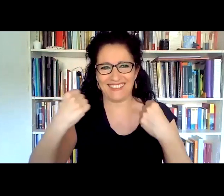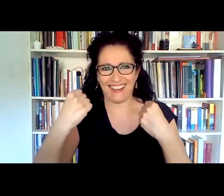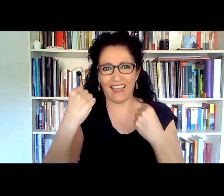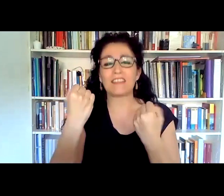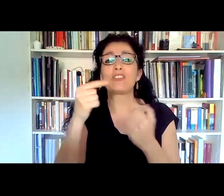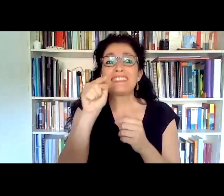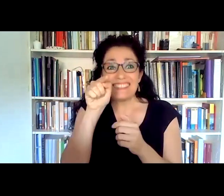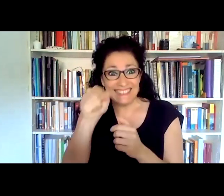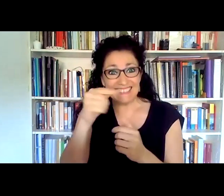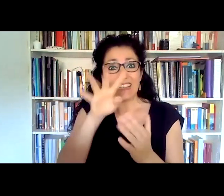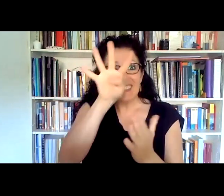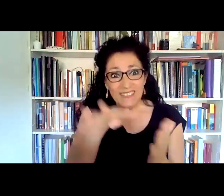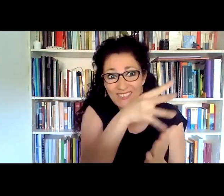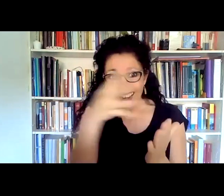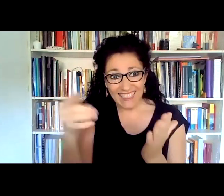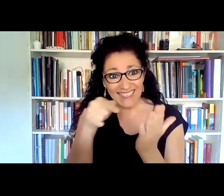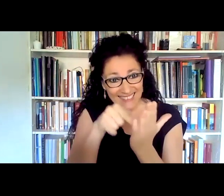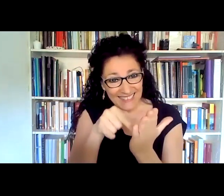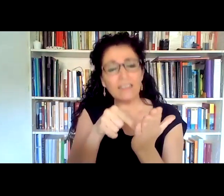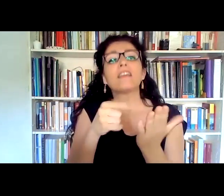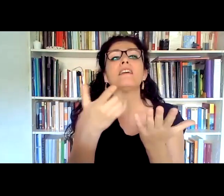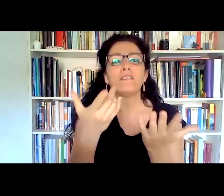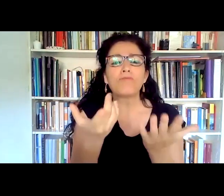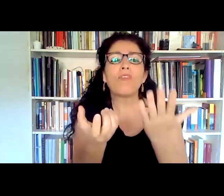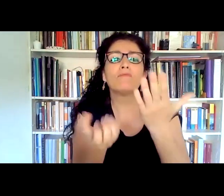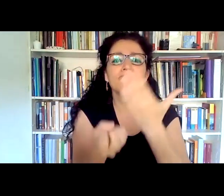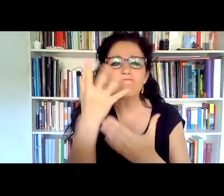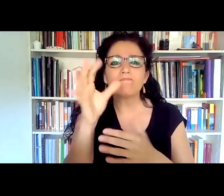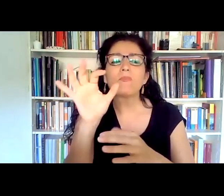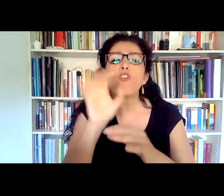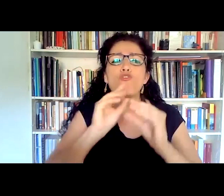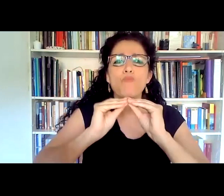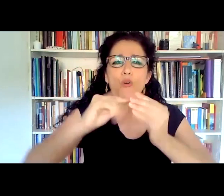de variables en los diferentes ámbitos de vitalidad. Esa escala